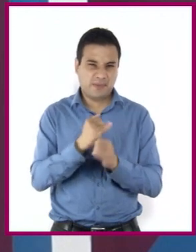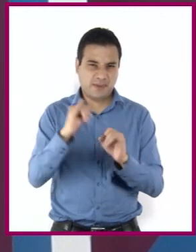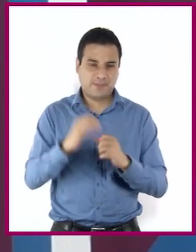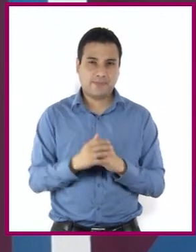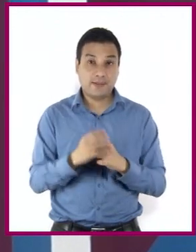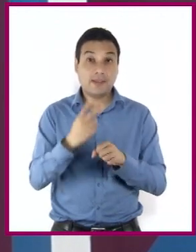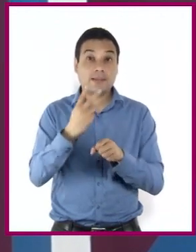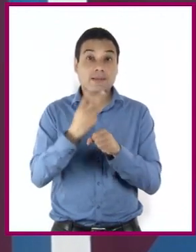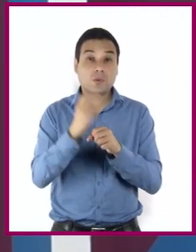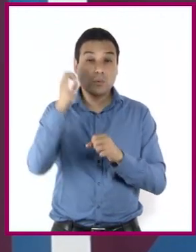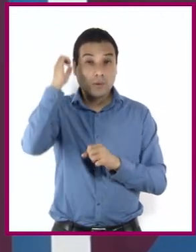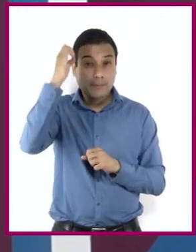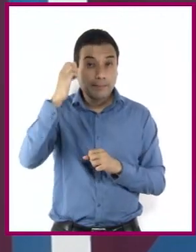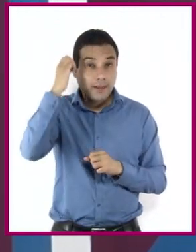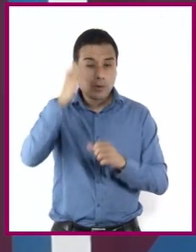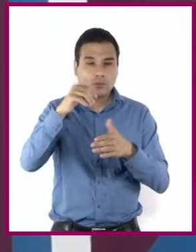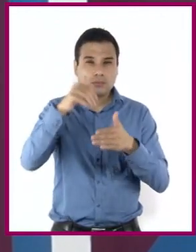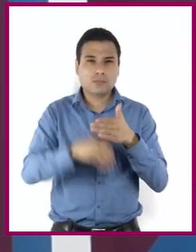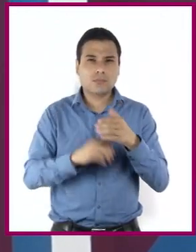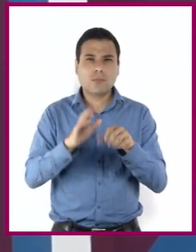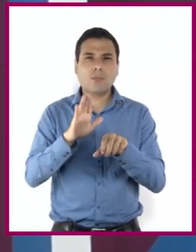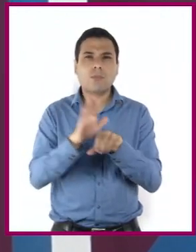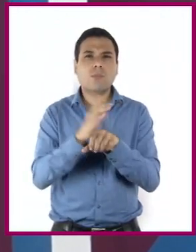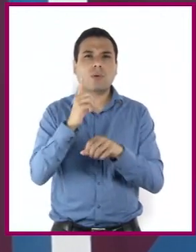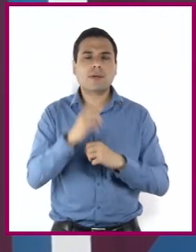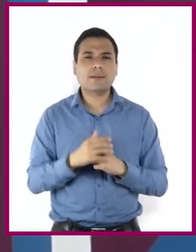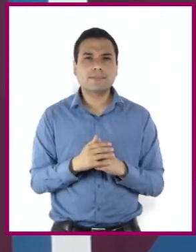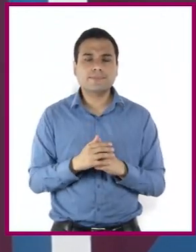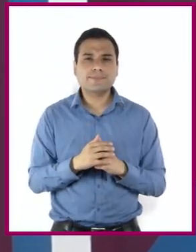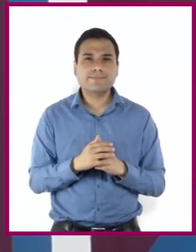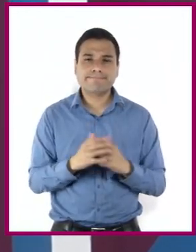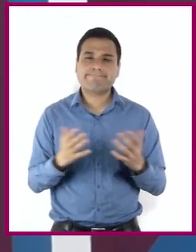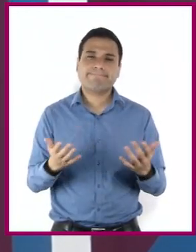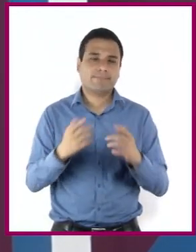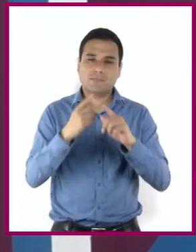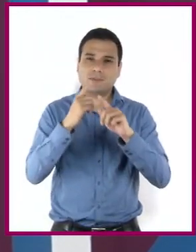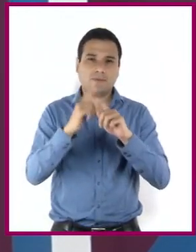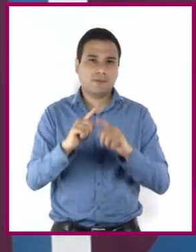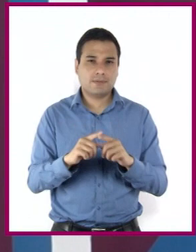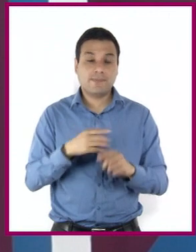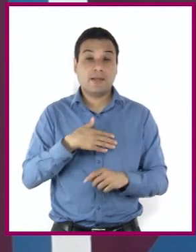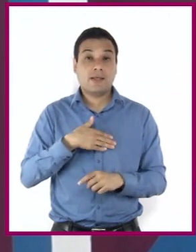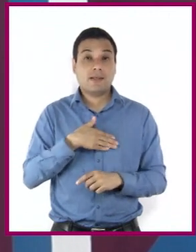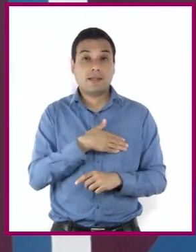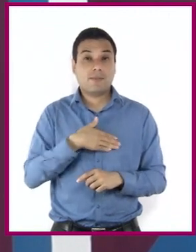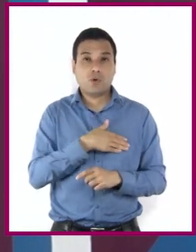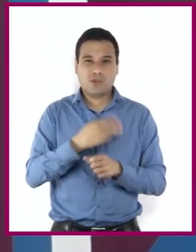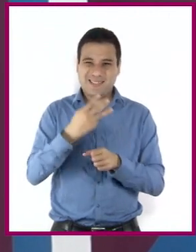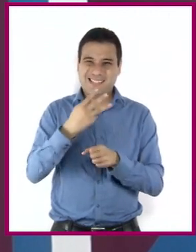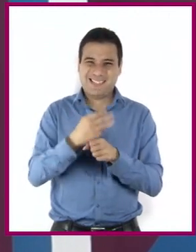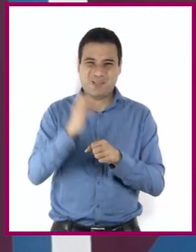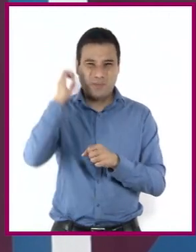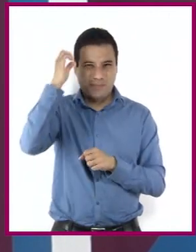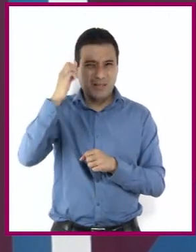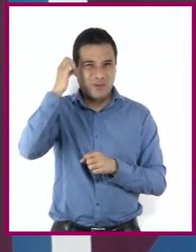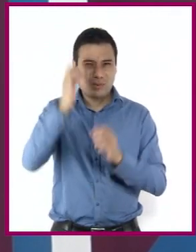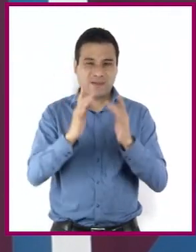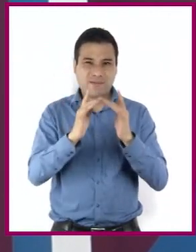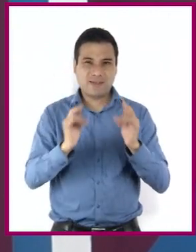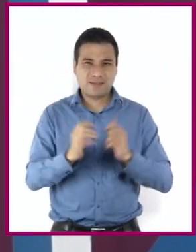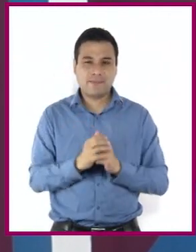Mexicano obedece a diversas causas. Entre estas destacan que Napoleón III, emperador de Francia,